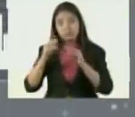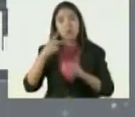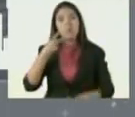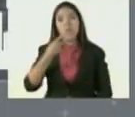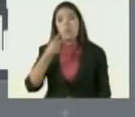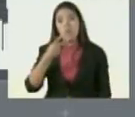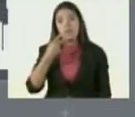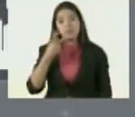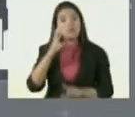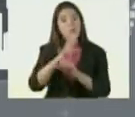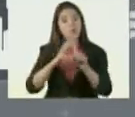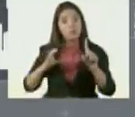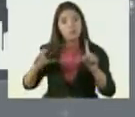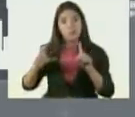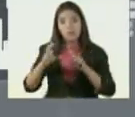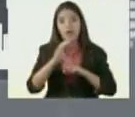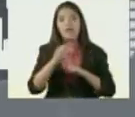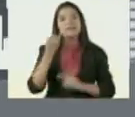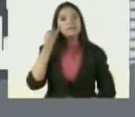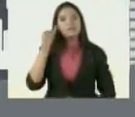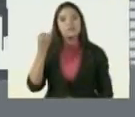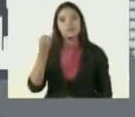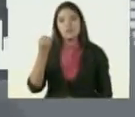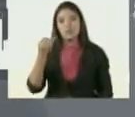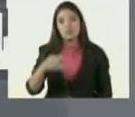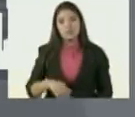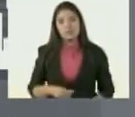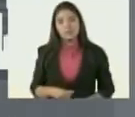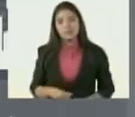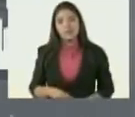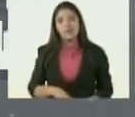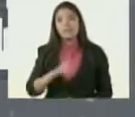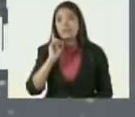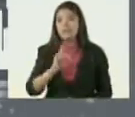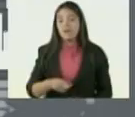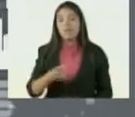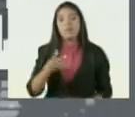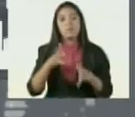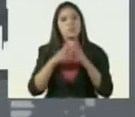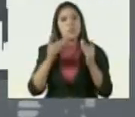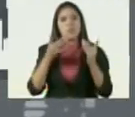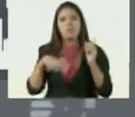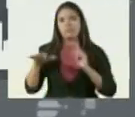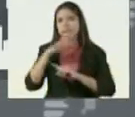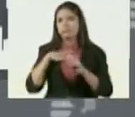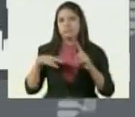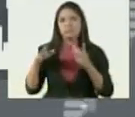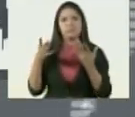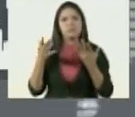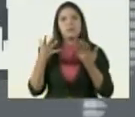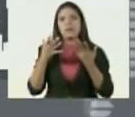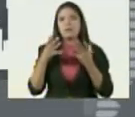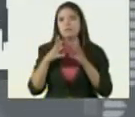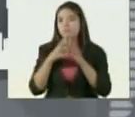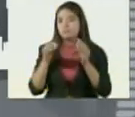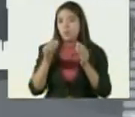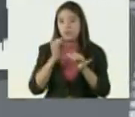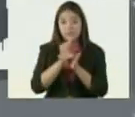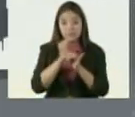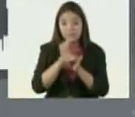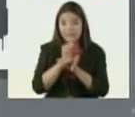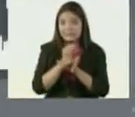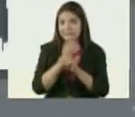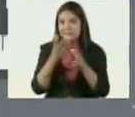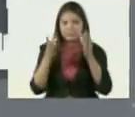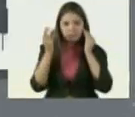políticamente, culturalmente, ideológicamente. Tenemos que manejar los conceptos, las herramientas. Tenemos que elevar